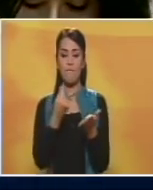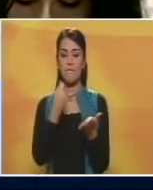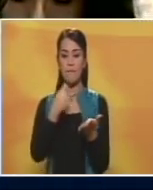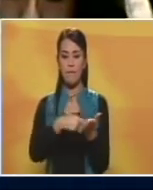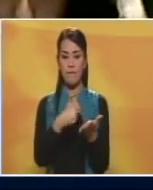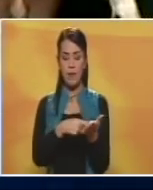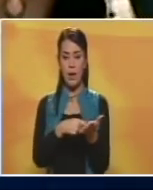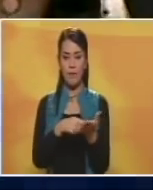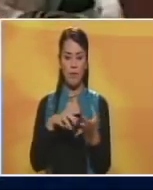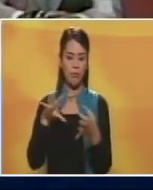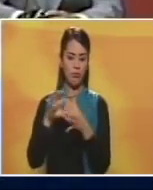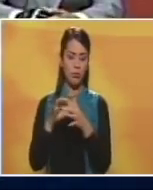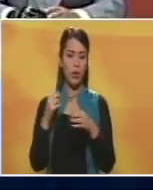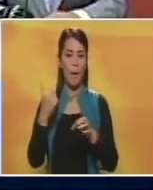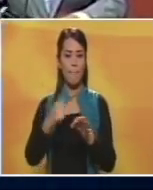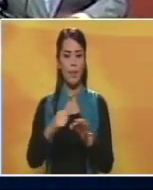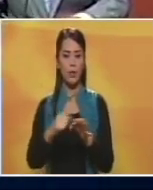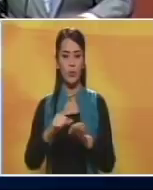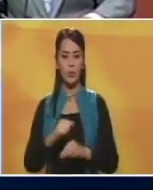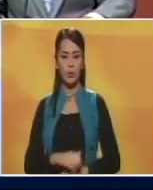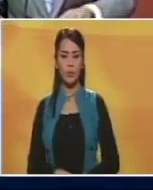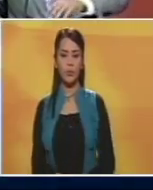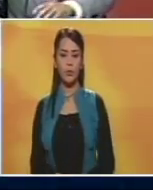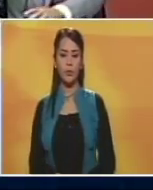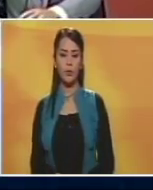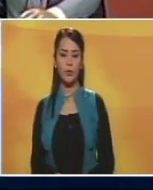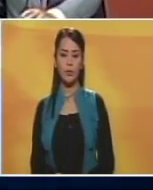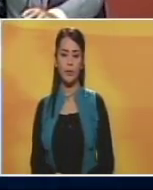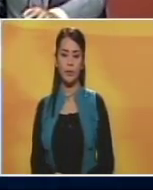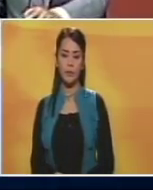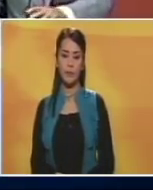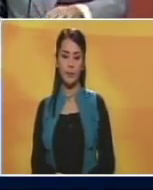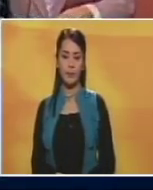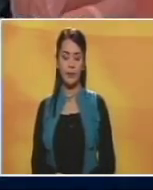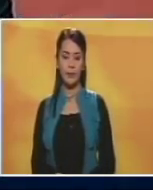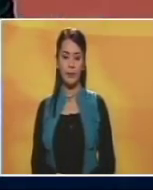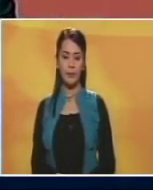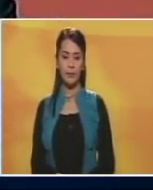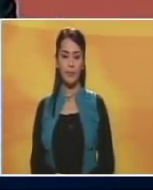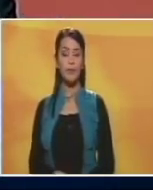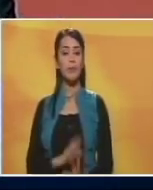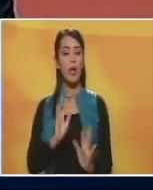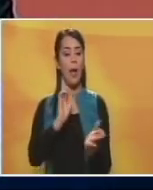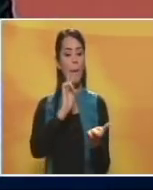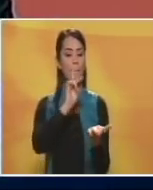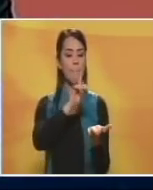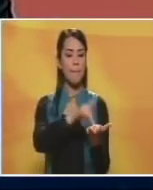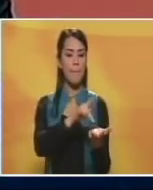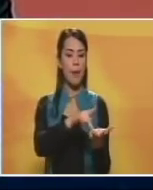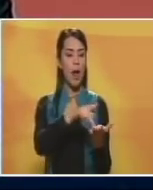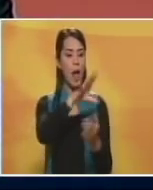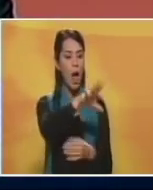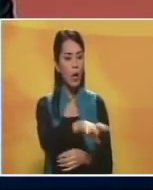en el petro, ha salido a